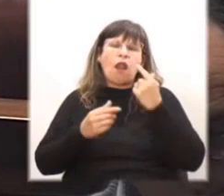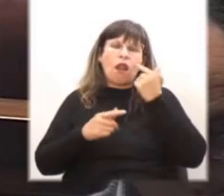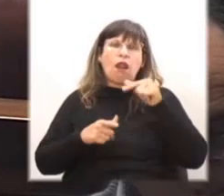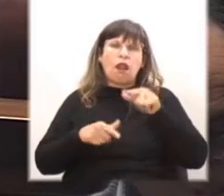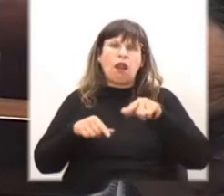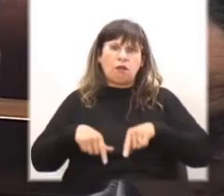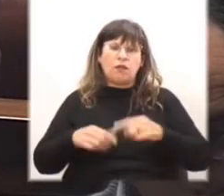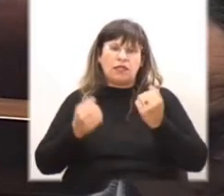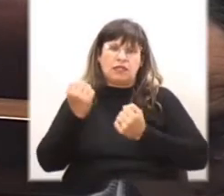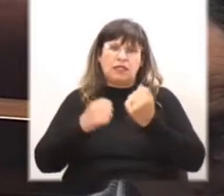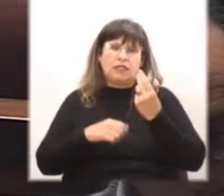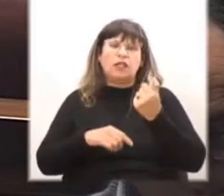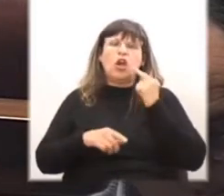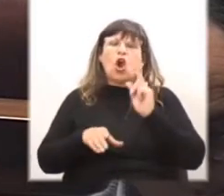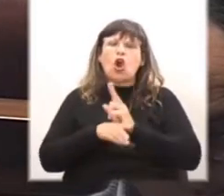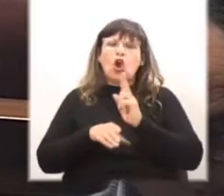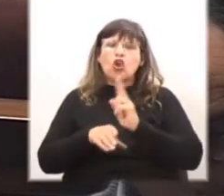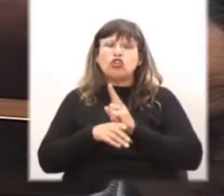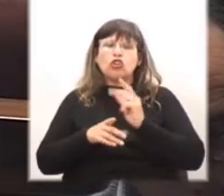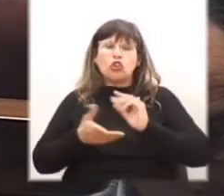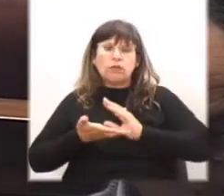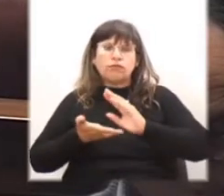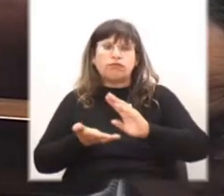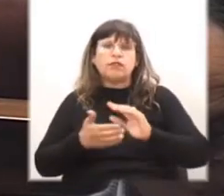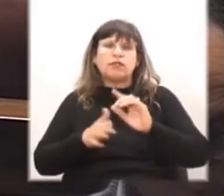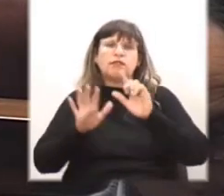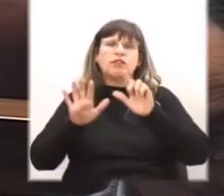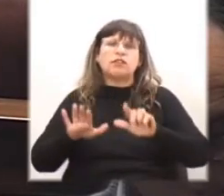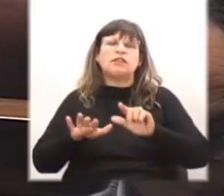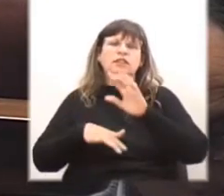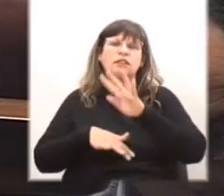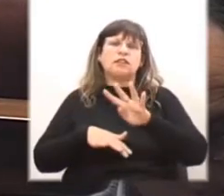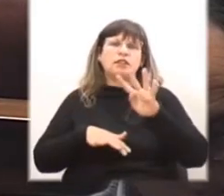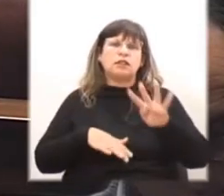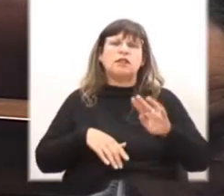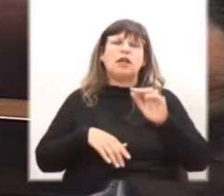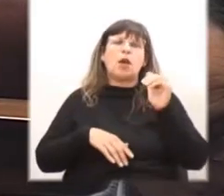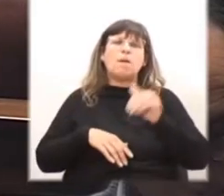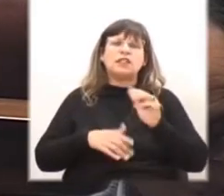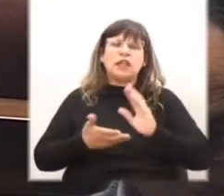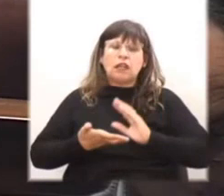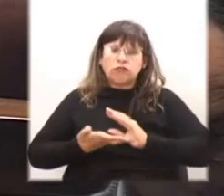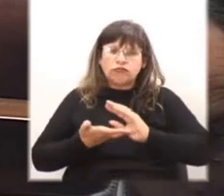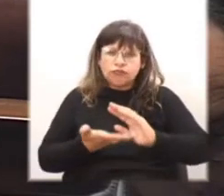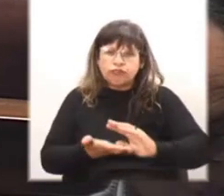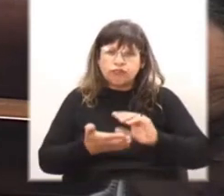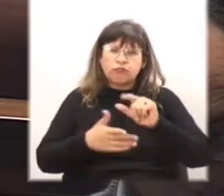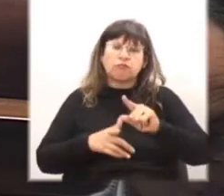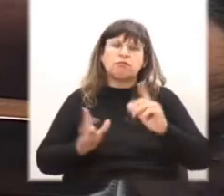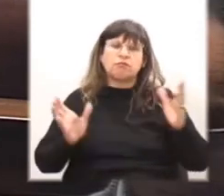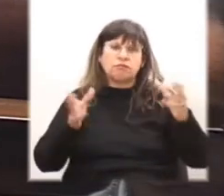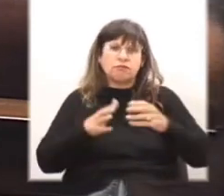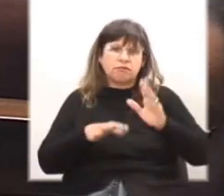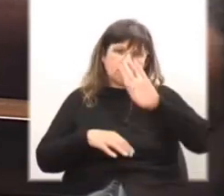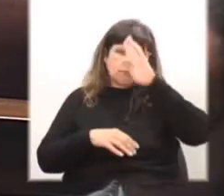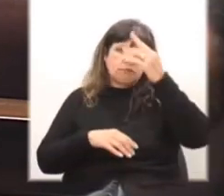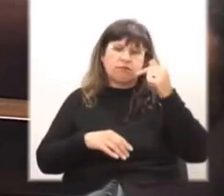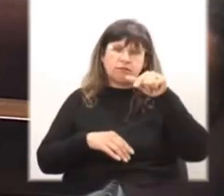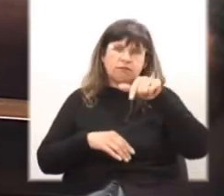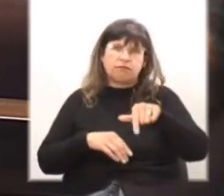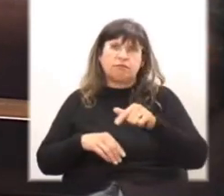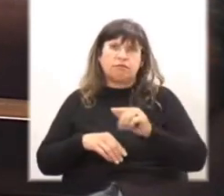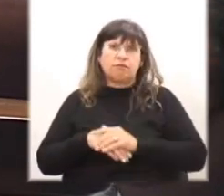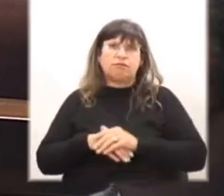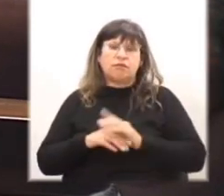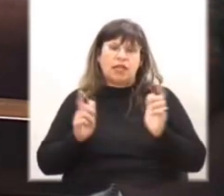controla la partida presupuestal de 744 millones que se le otorga a la delegación uruguaya en